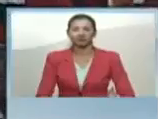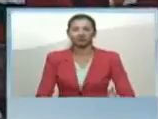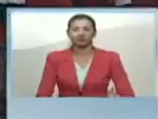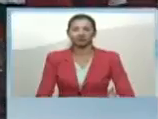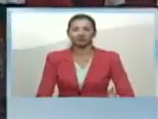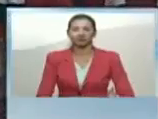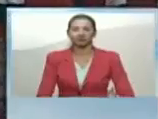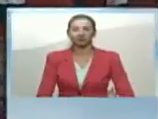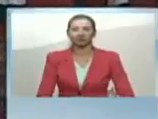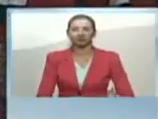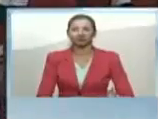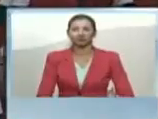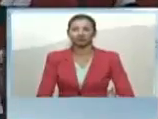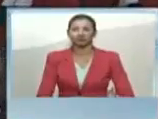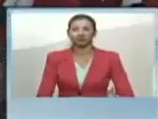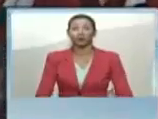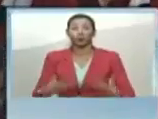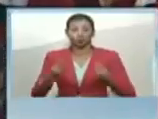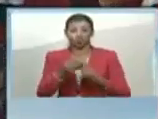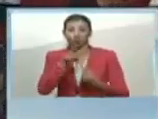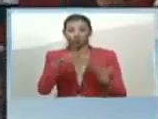María Elena, ponte con ellos.